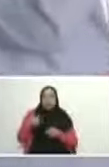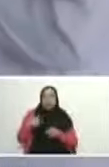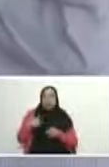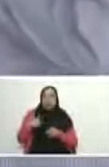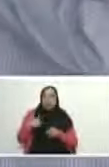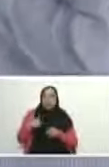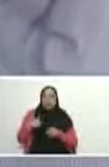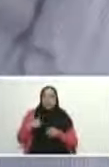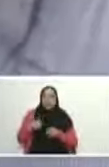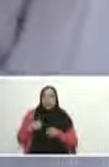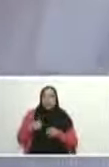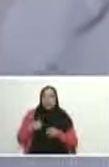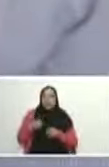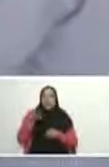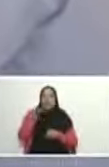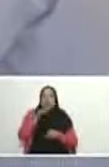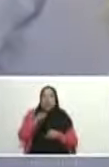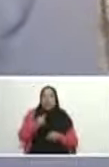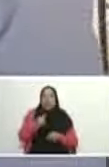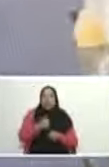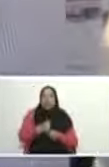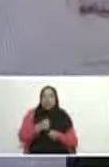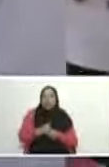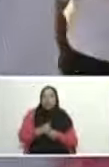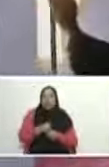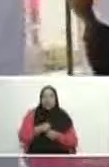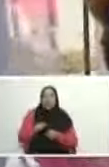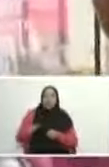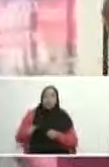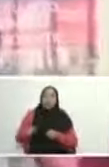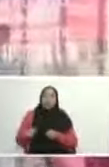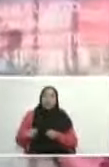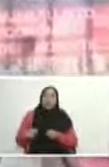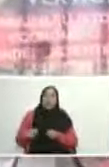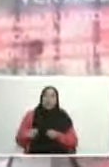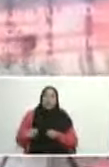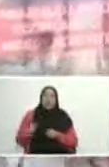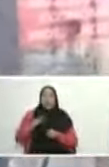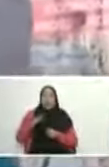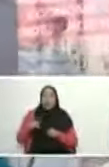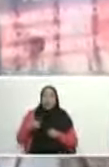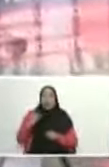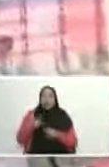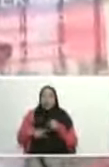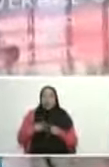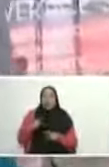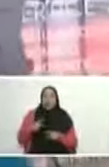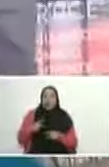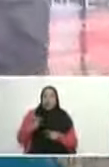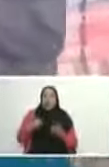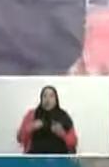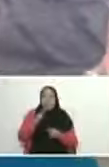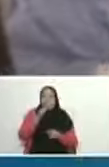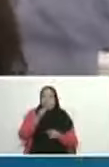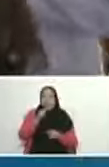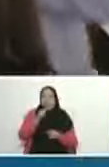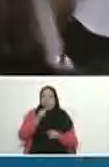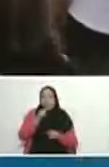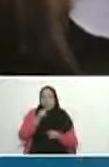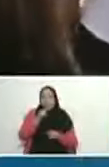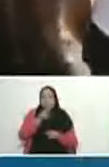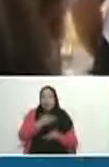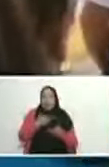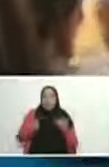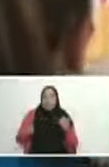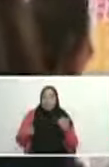están complementados con cada uno de sus transductores. ¿Verdad? Con esto nosotros vamos a poder hacer... como un eco móvil, ¿verdad? Así mismo, presidente.